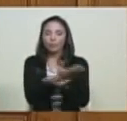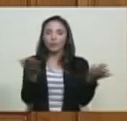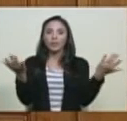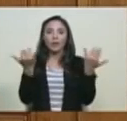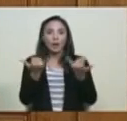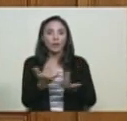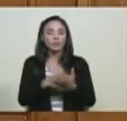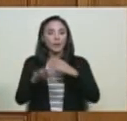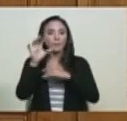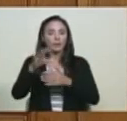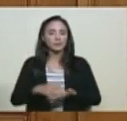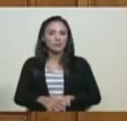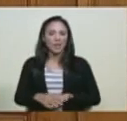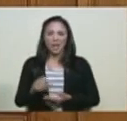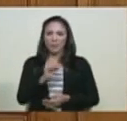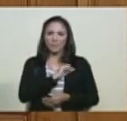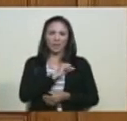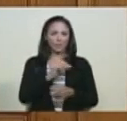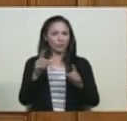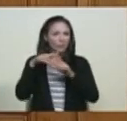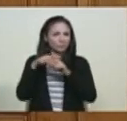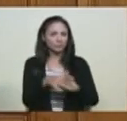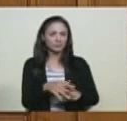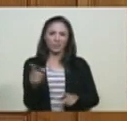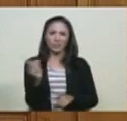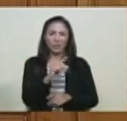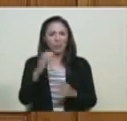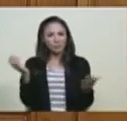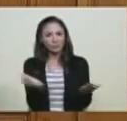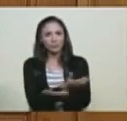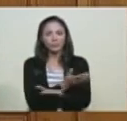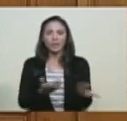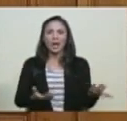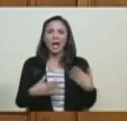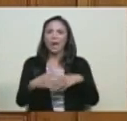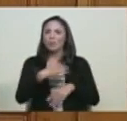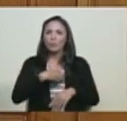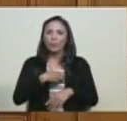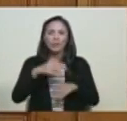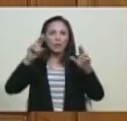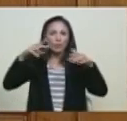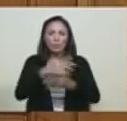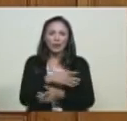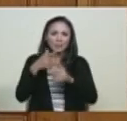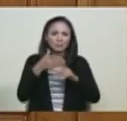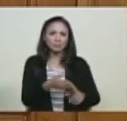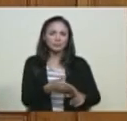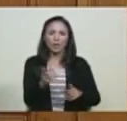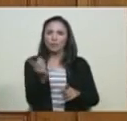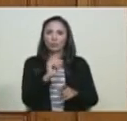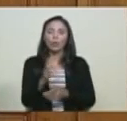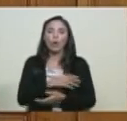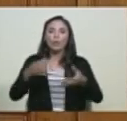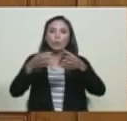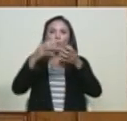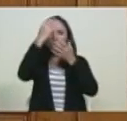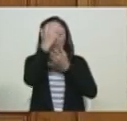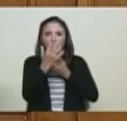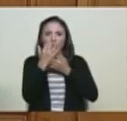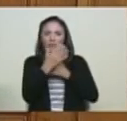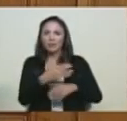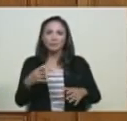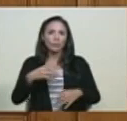buenas manos. No podrán las minorías violentas, no podrán las minorías terroristas